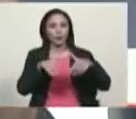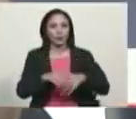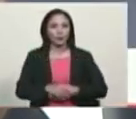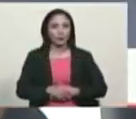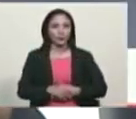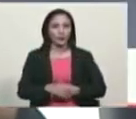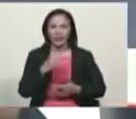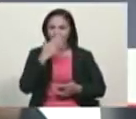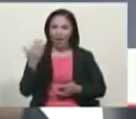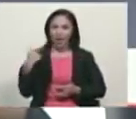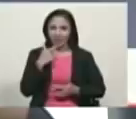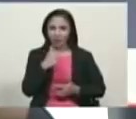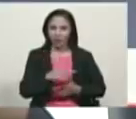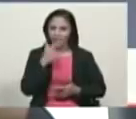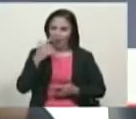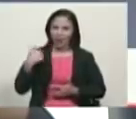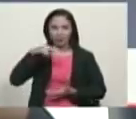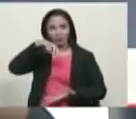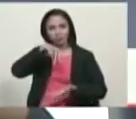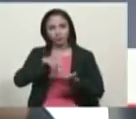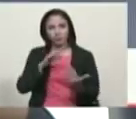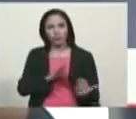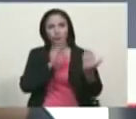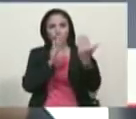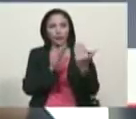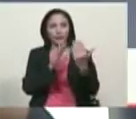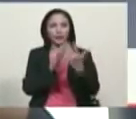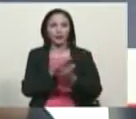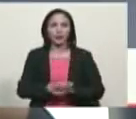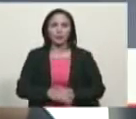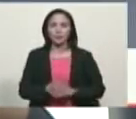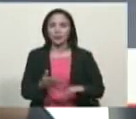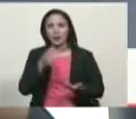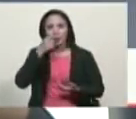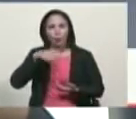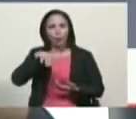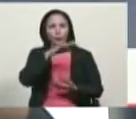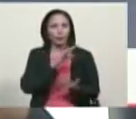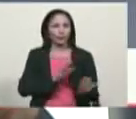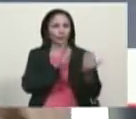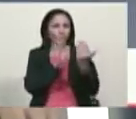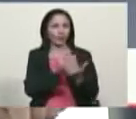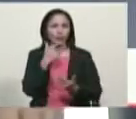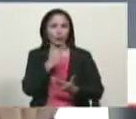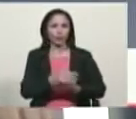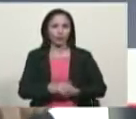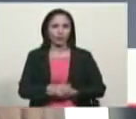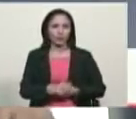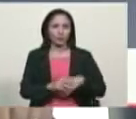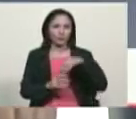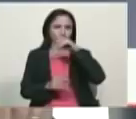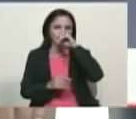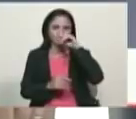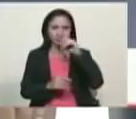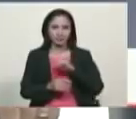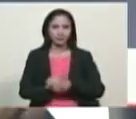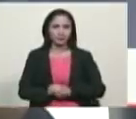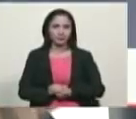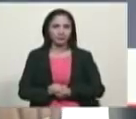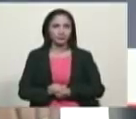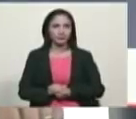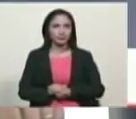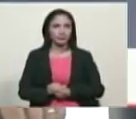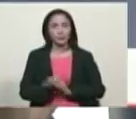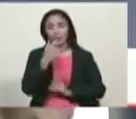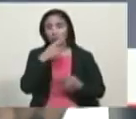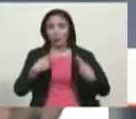lo he dicho en la tribuna frente al pueblo venezolano, porque en estos momentos, como